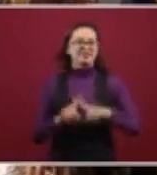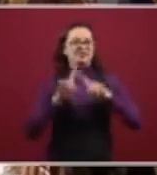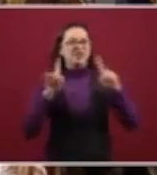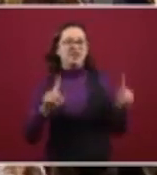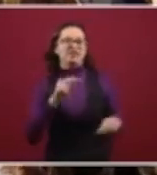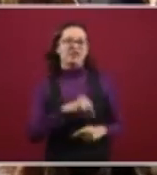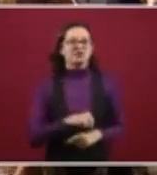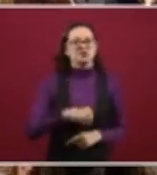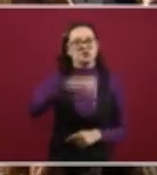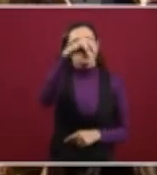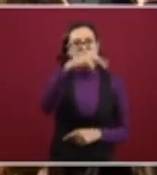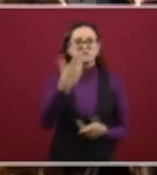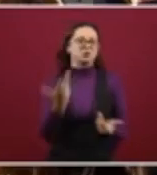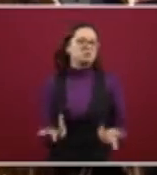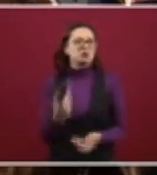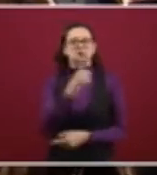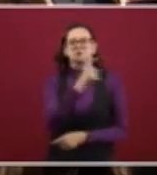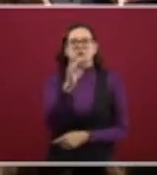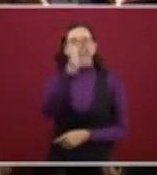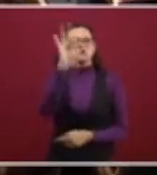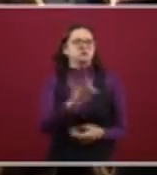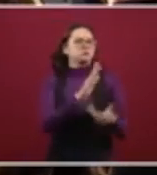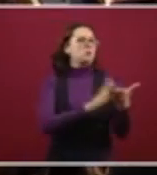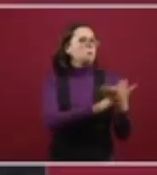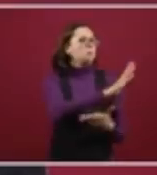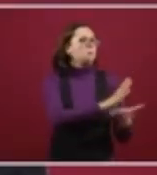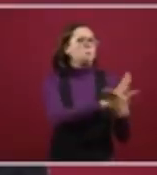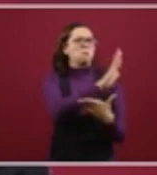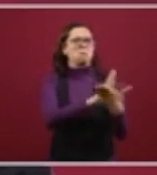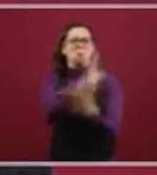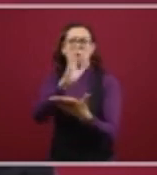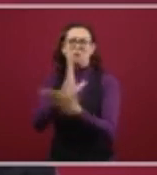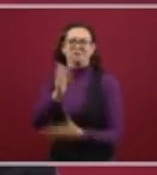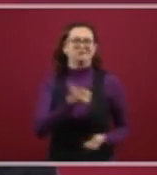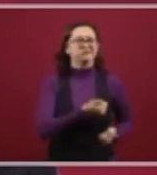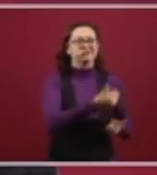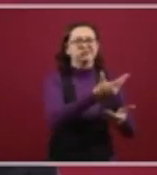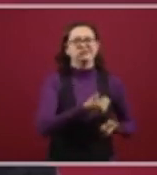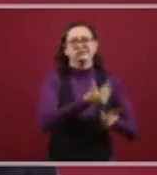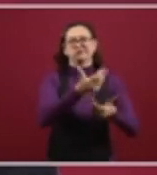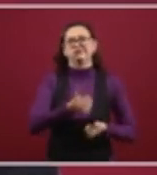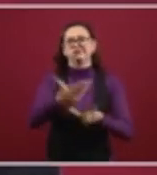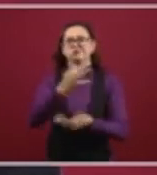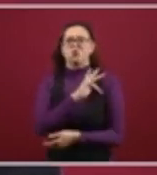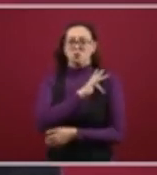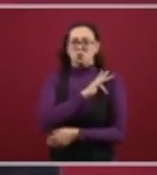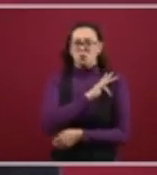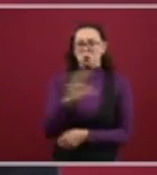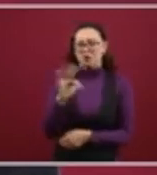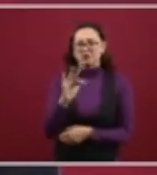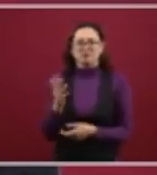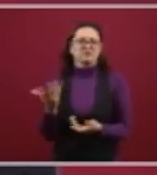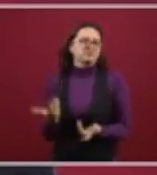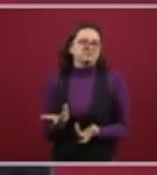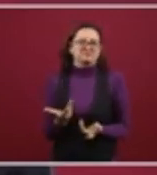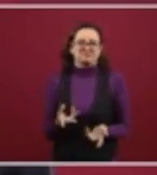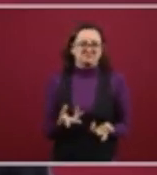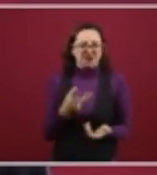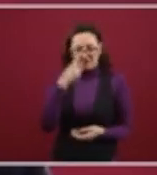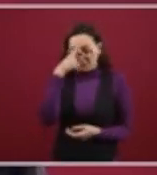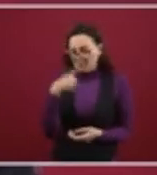donde pues propiamente llegamos al 100% en ambos casos, y eso tuvo una